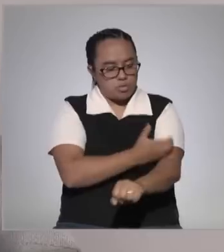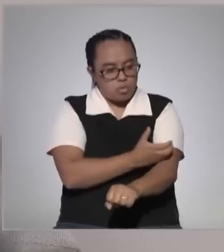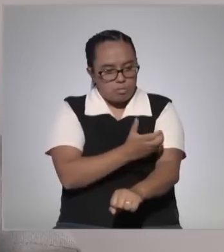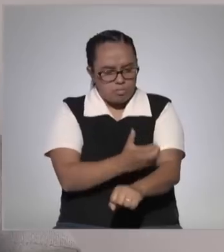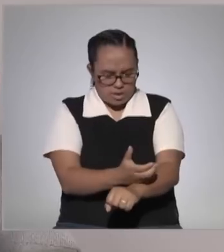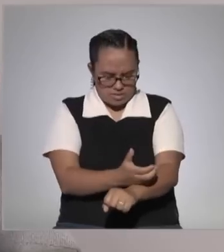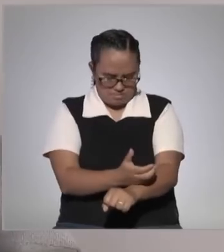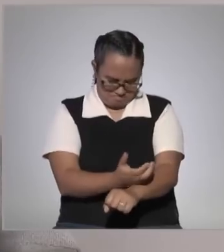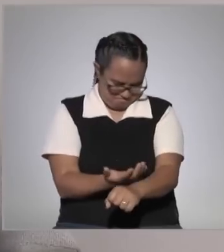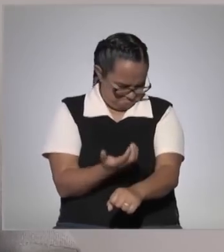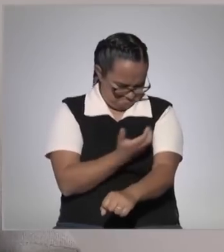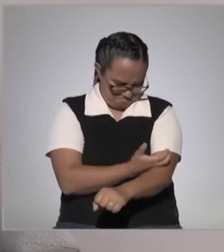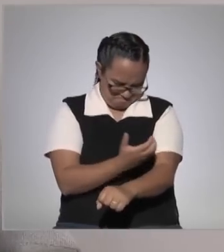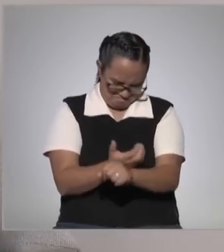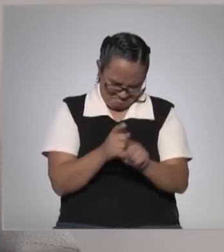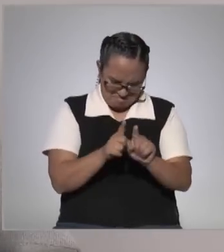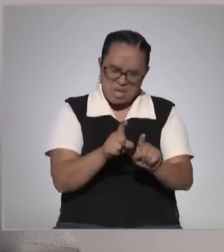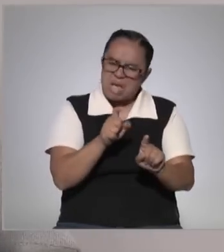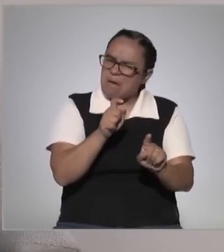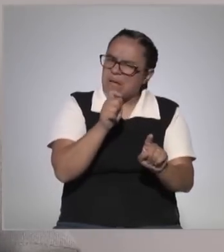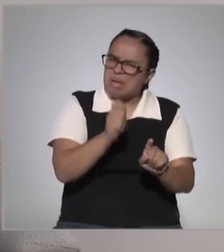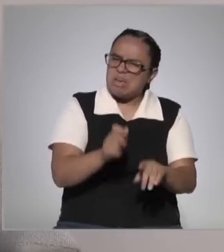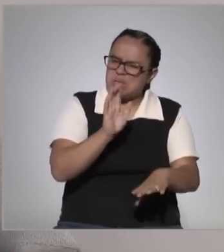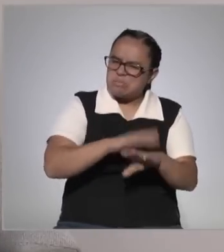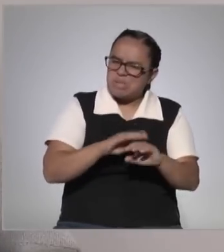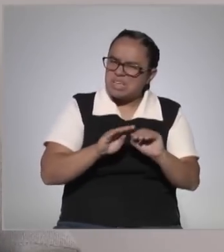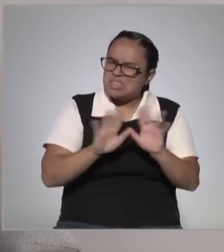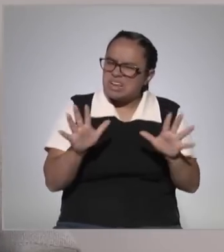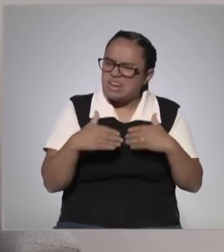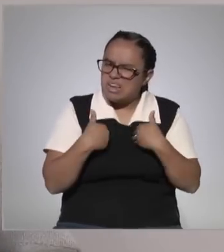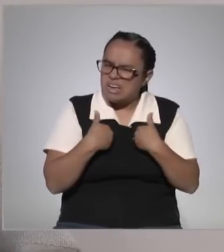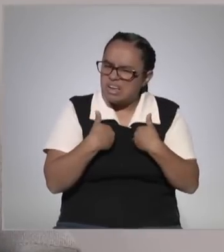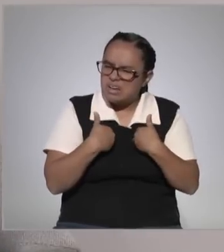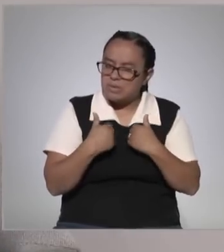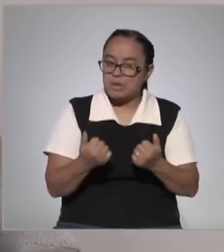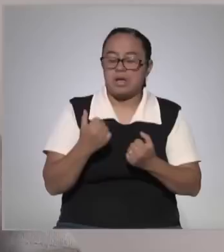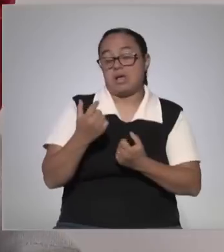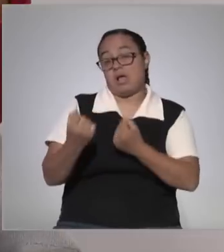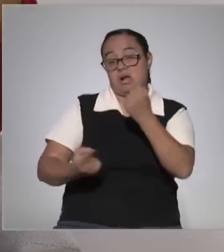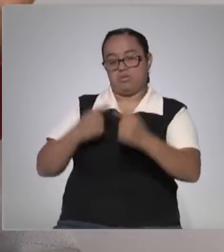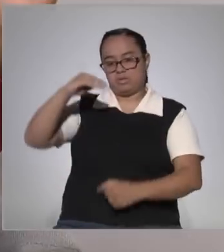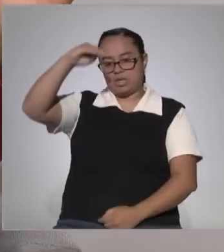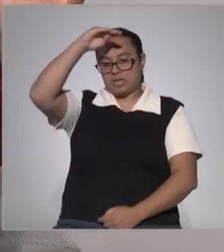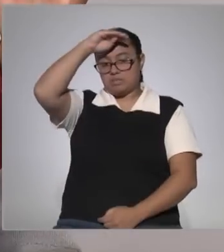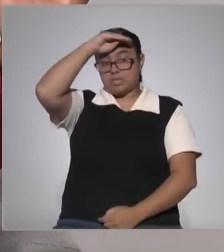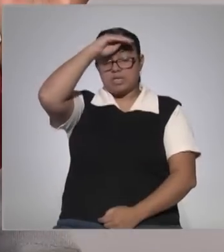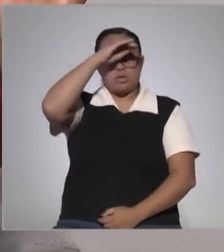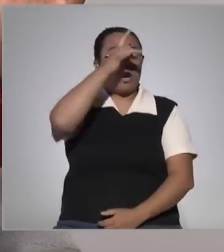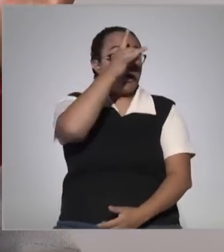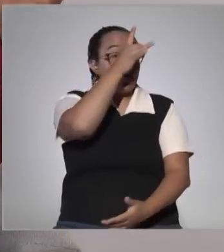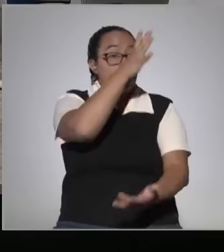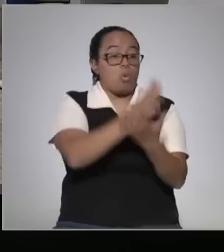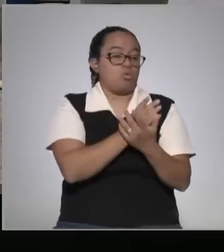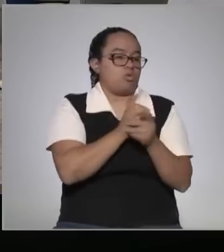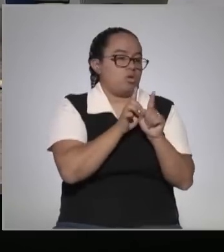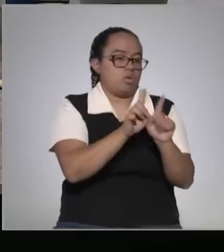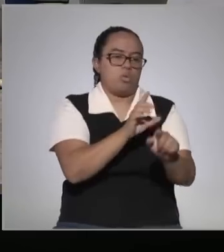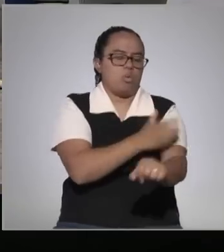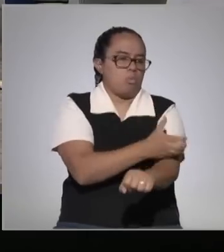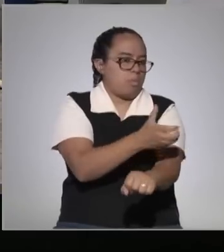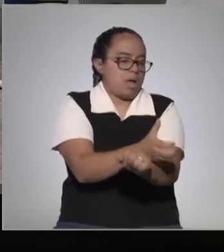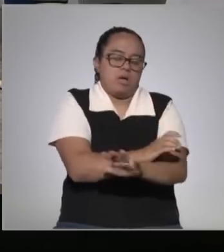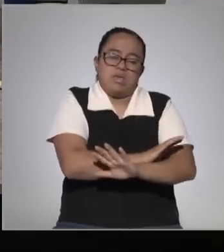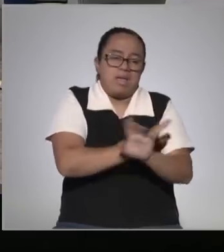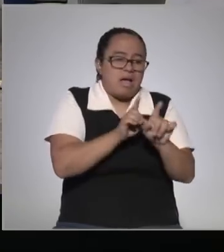¿Cómo entenderlo sin tal vez, como muchas veces pensamos que es exclusivamente compañerismo y que ya no